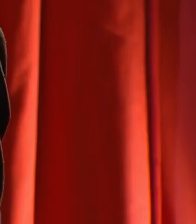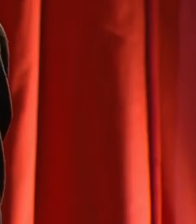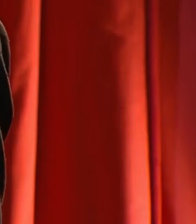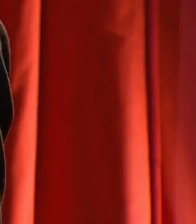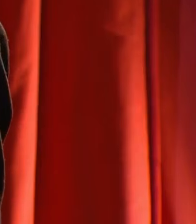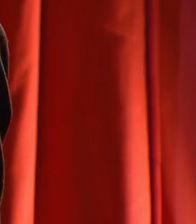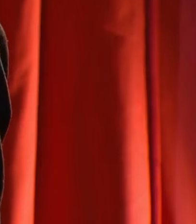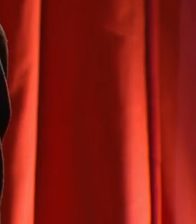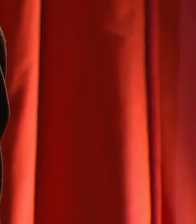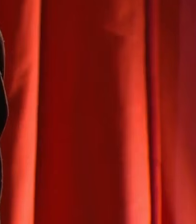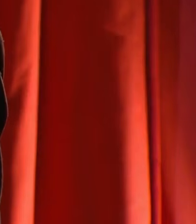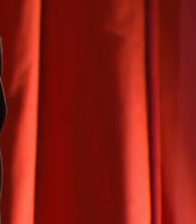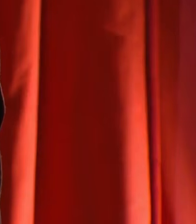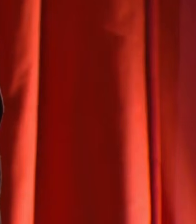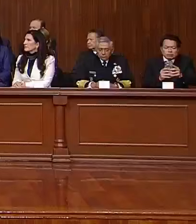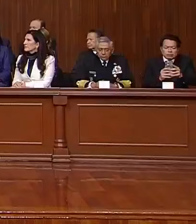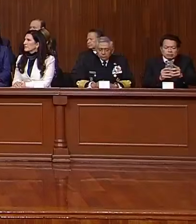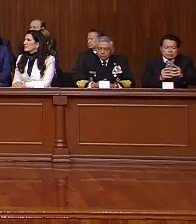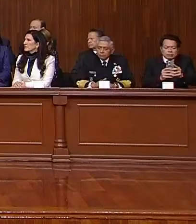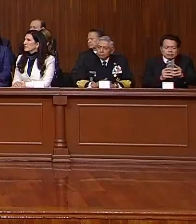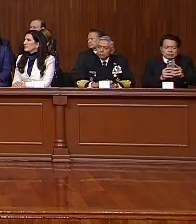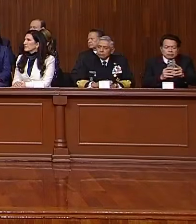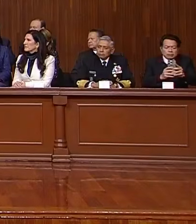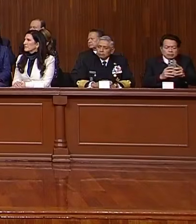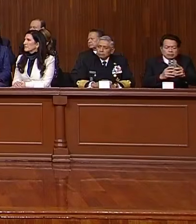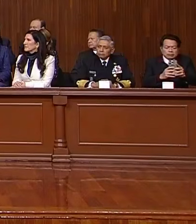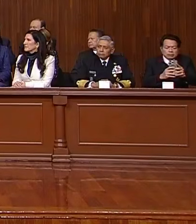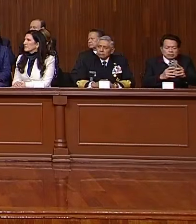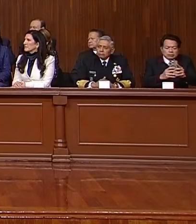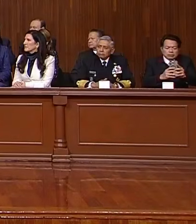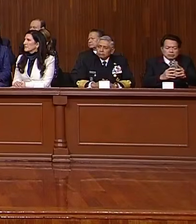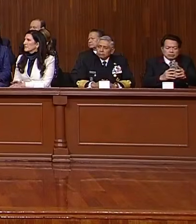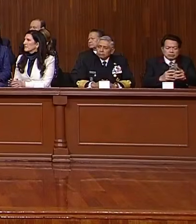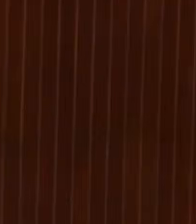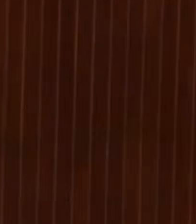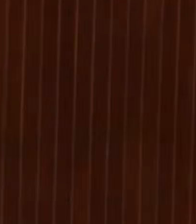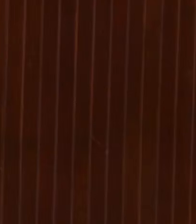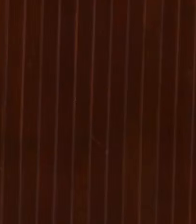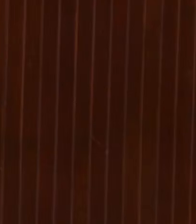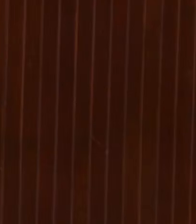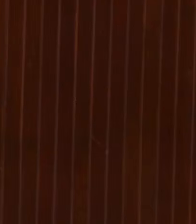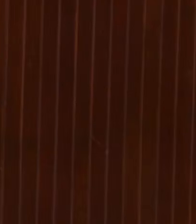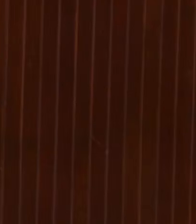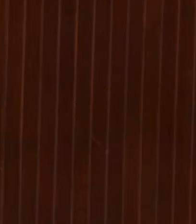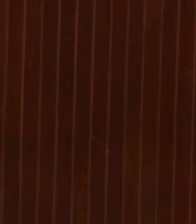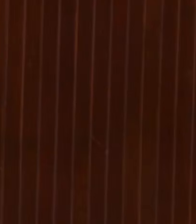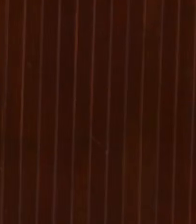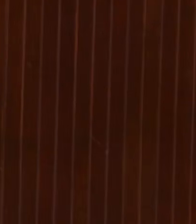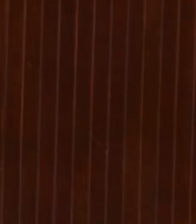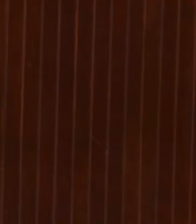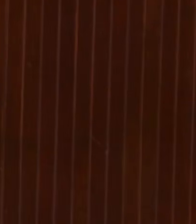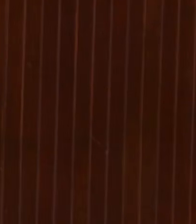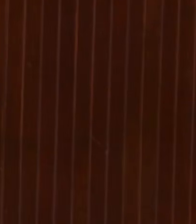una aspiración y se convirtió en un acto. La nación recuperó el control de sus bienes y reafirmó que